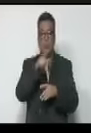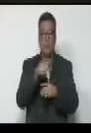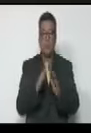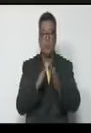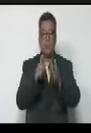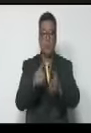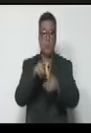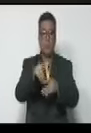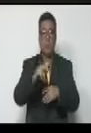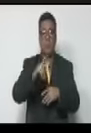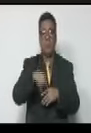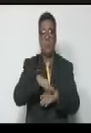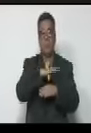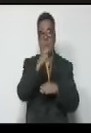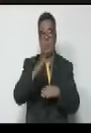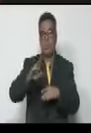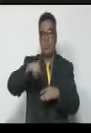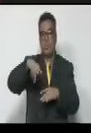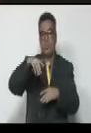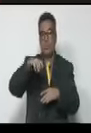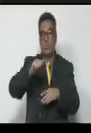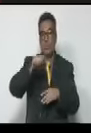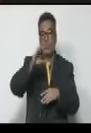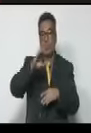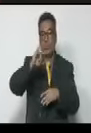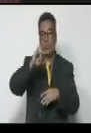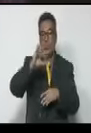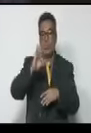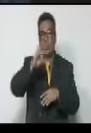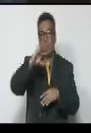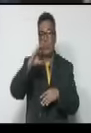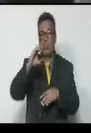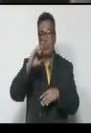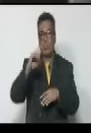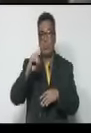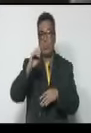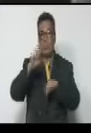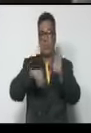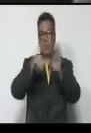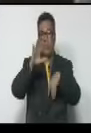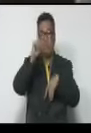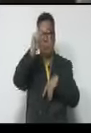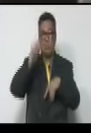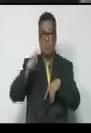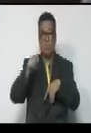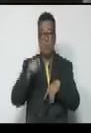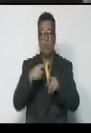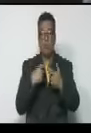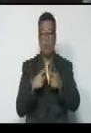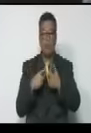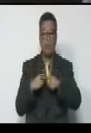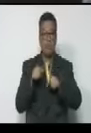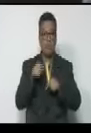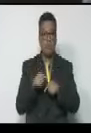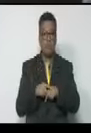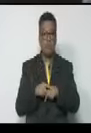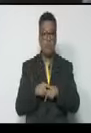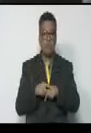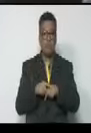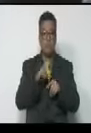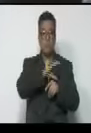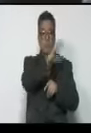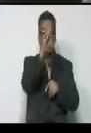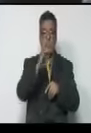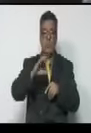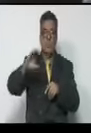el Pacífico. Pero si ponderamos el 15 restante que sale por el